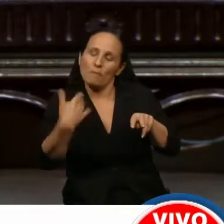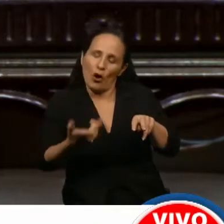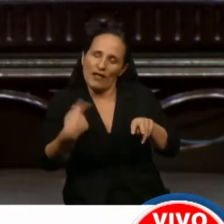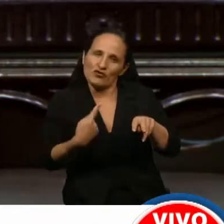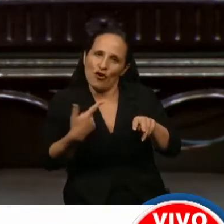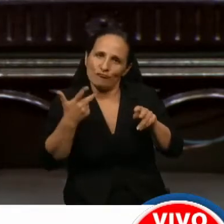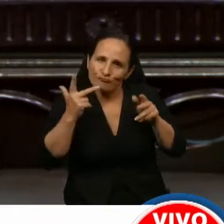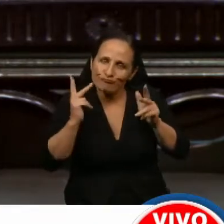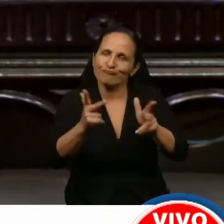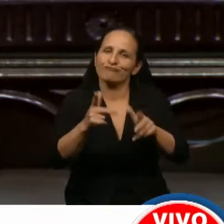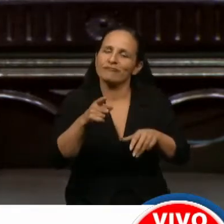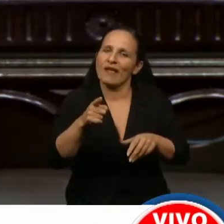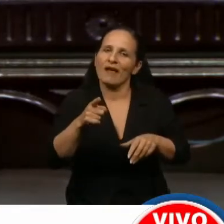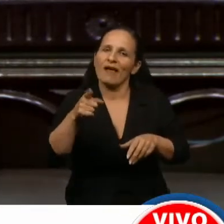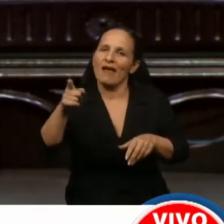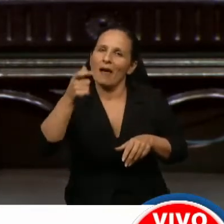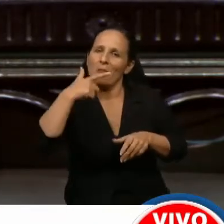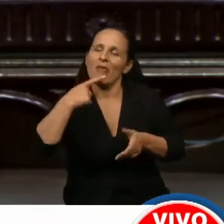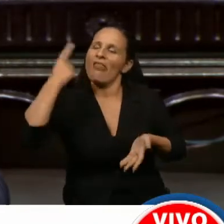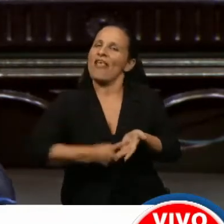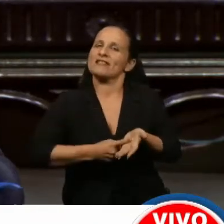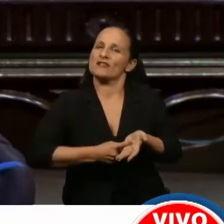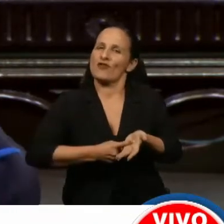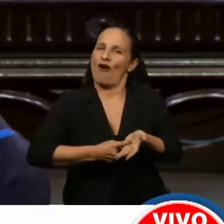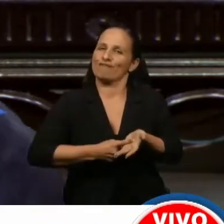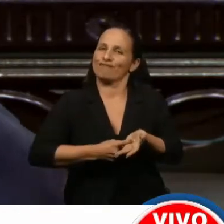decimos que fue una decisión política,